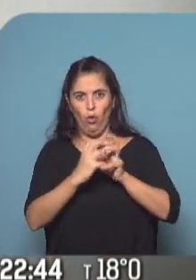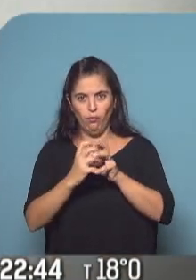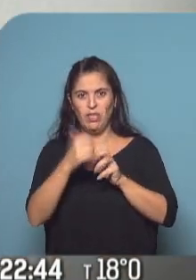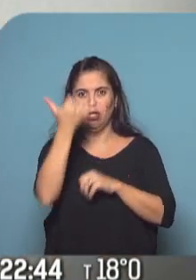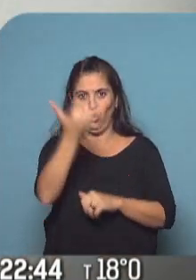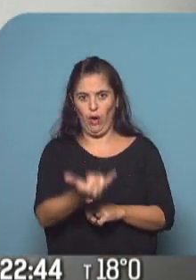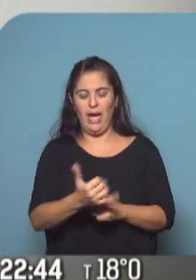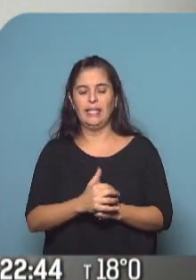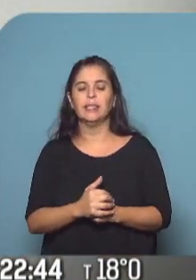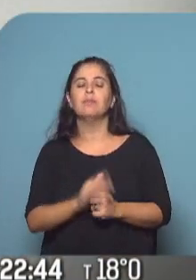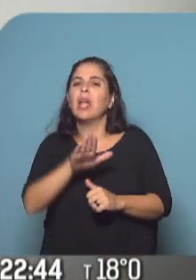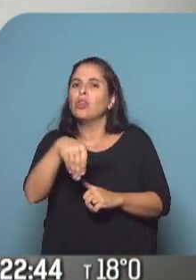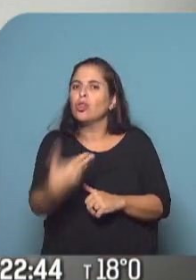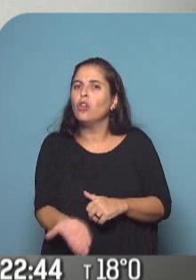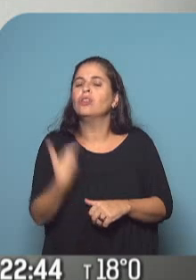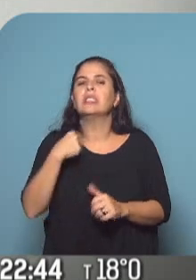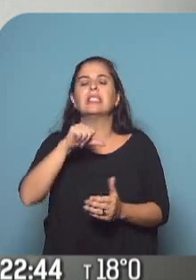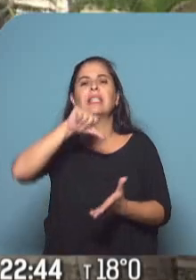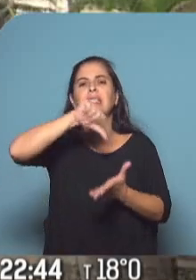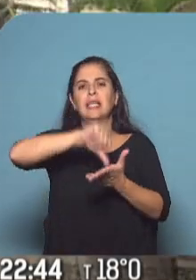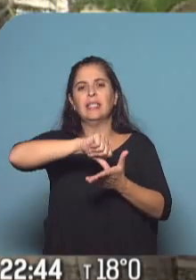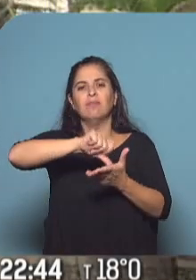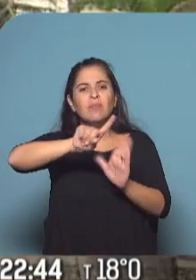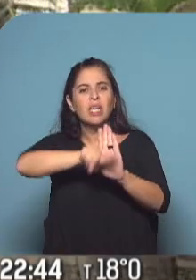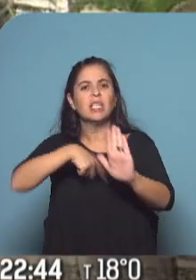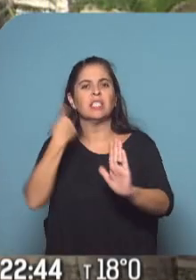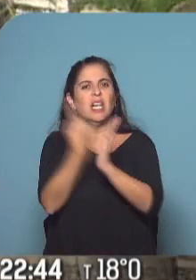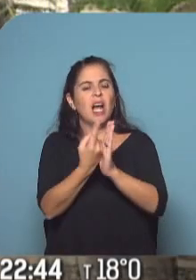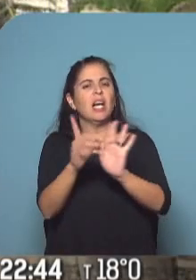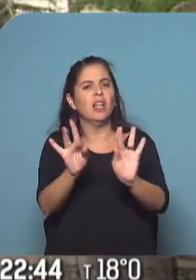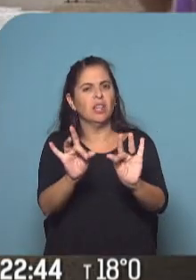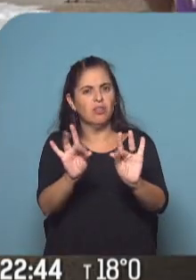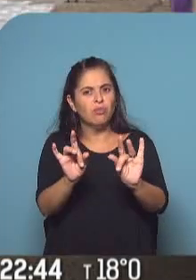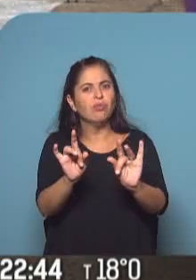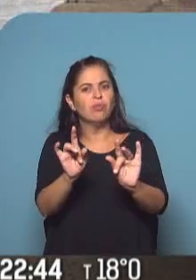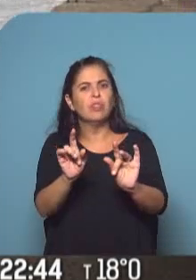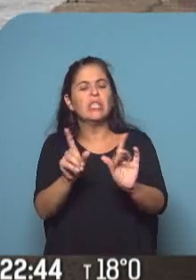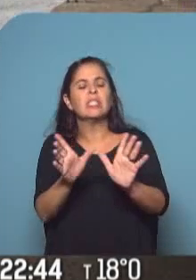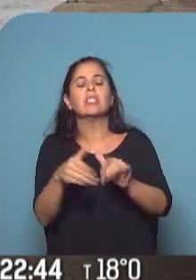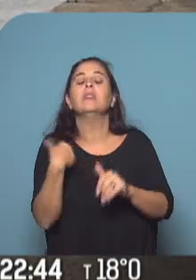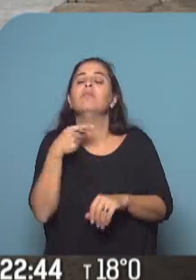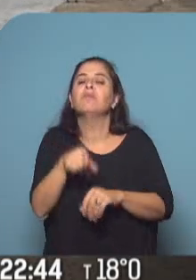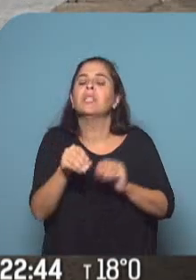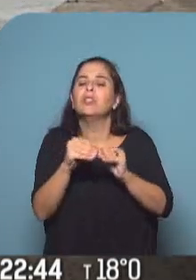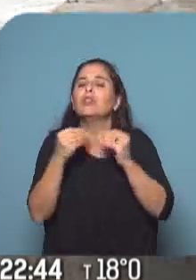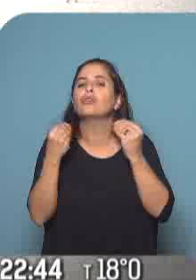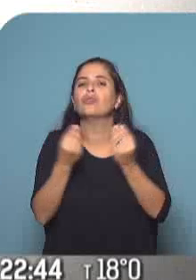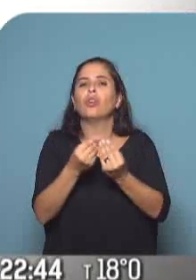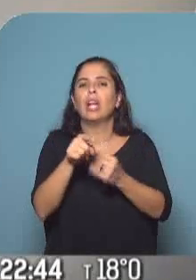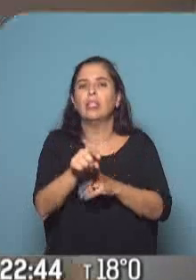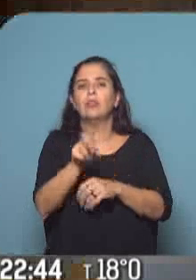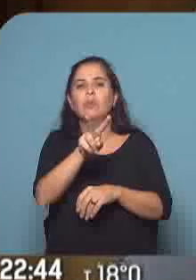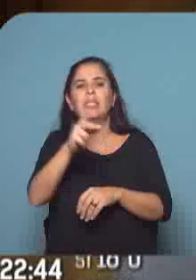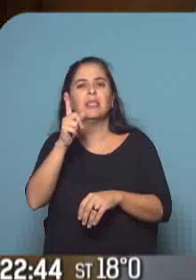funcionamiento de los organismos de este pequeño estado insular de 21 millones de habitantes ubicado en el Golfo de Bengala.